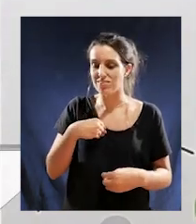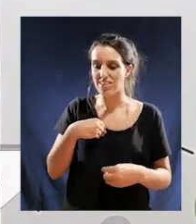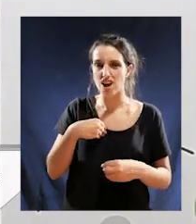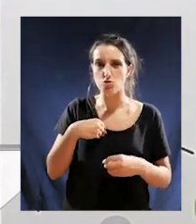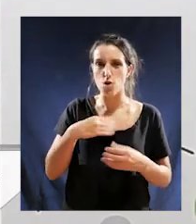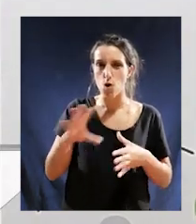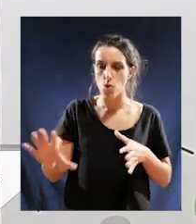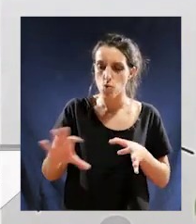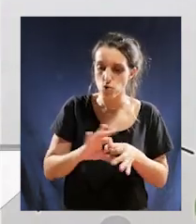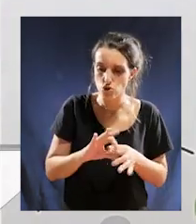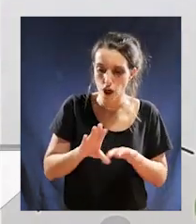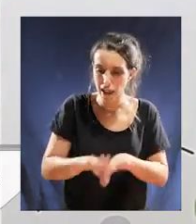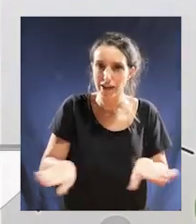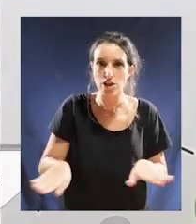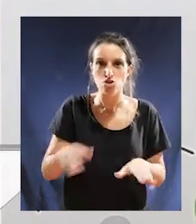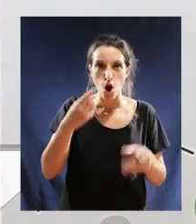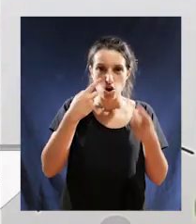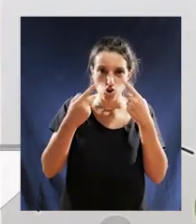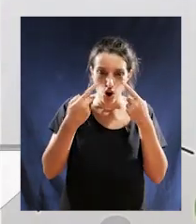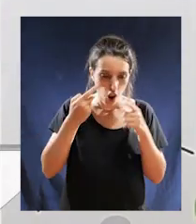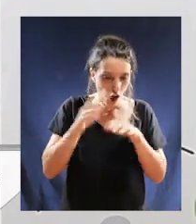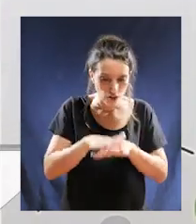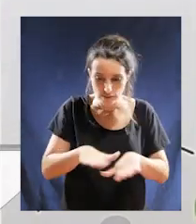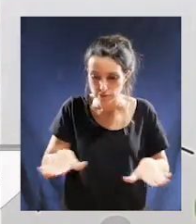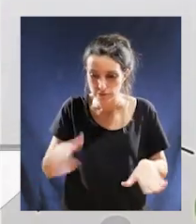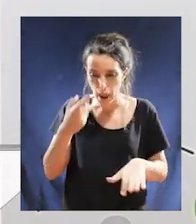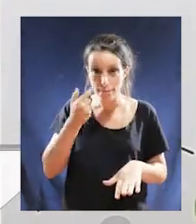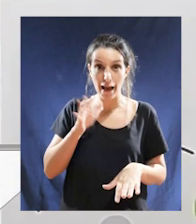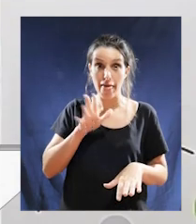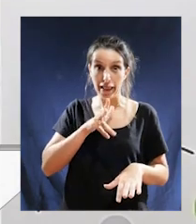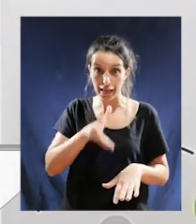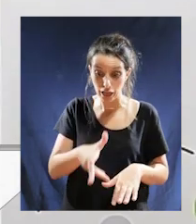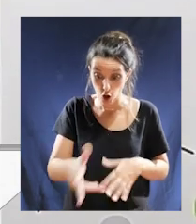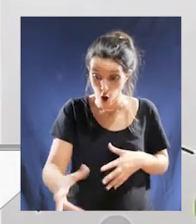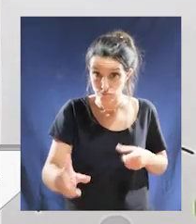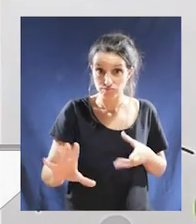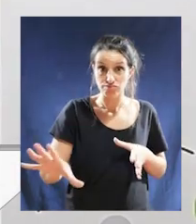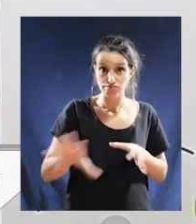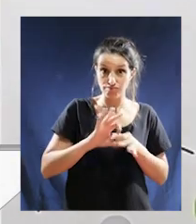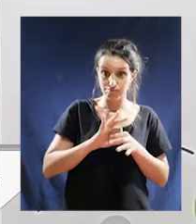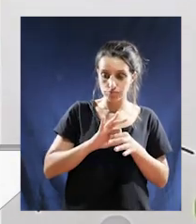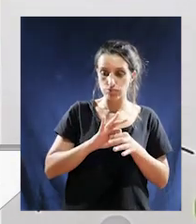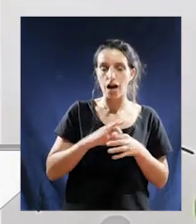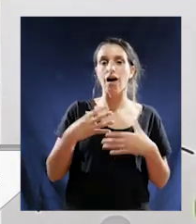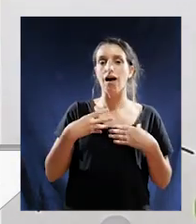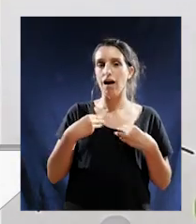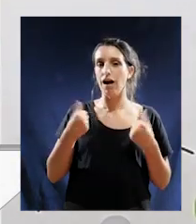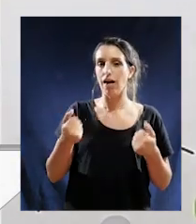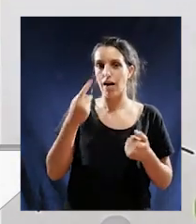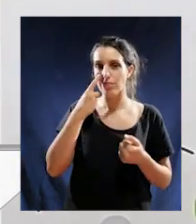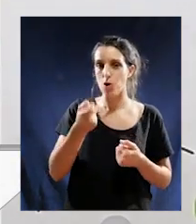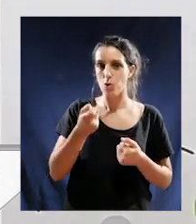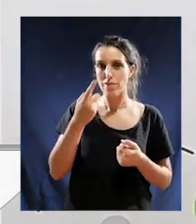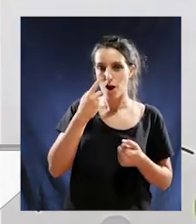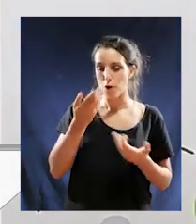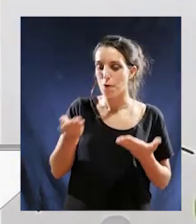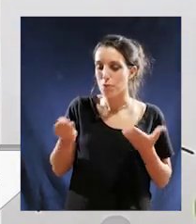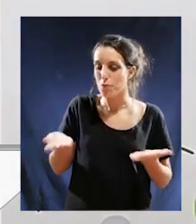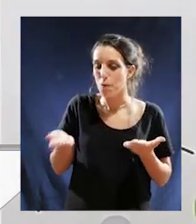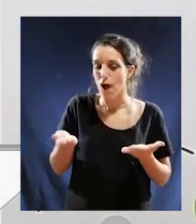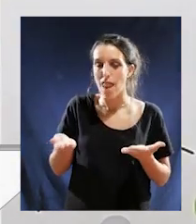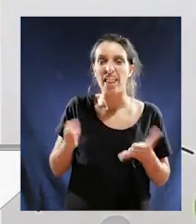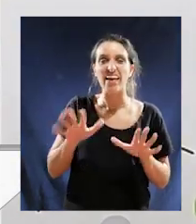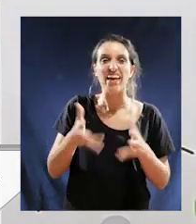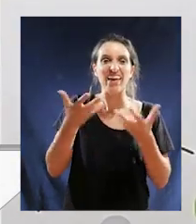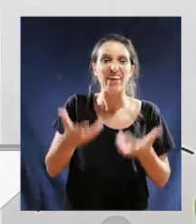confianza en que el conocimiento que tienen padres e hijos les va a ir orientando de más en más a conocer esos